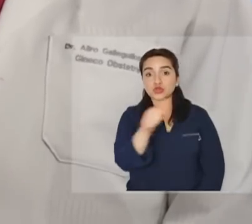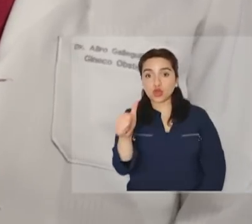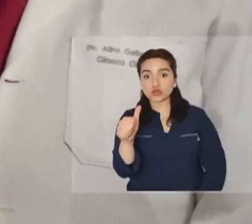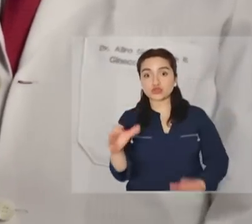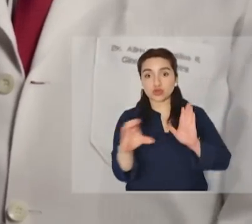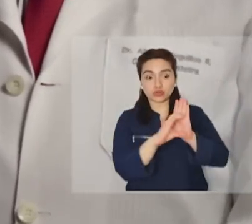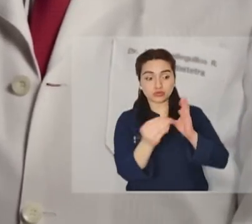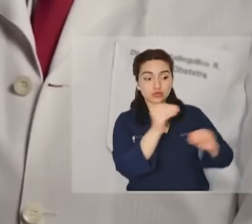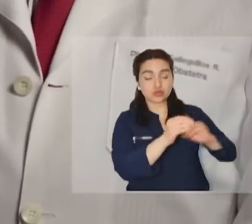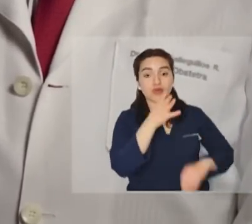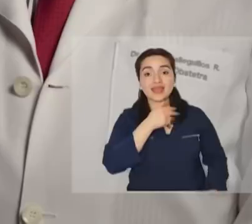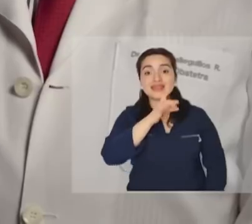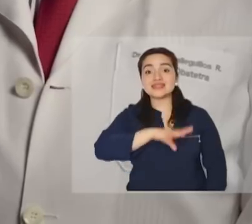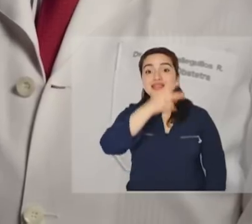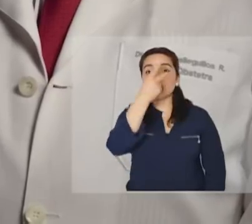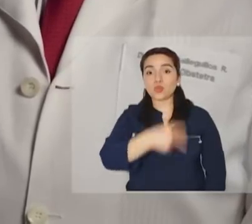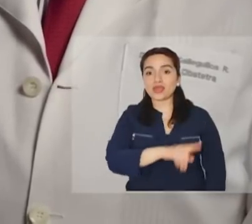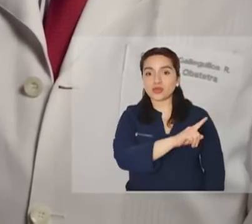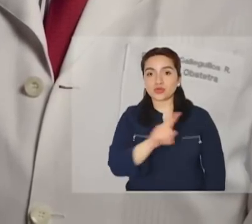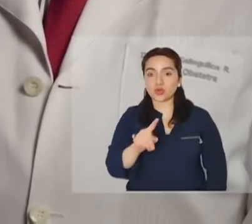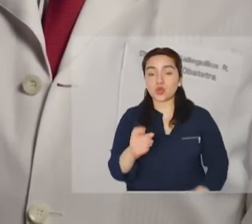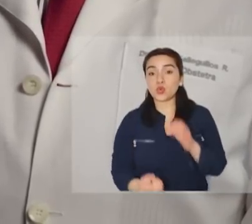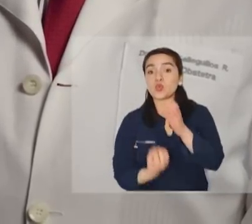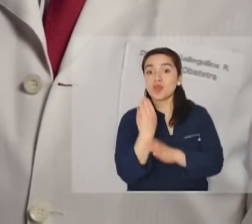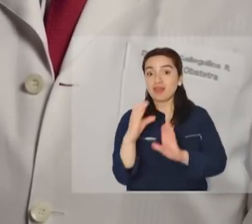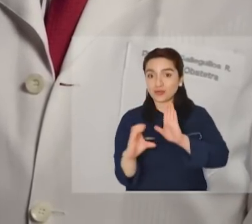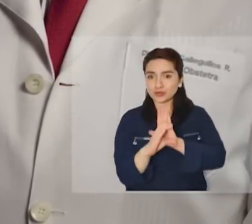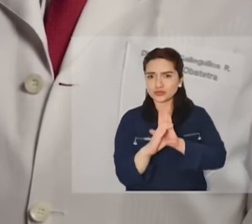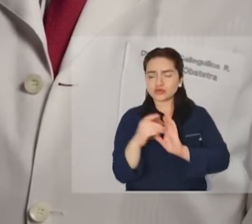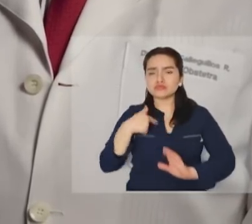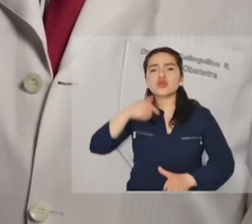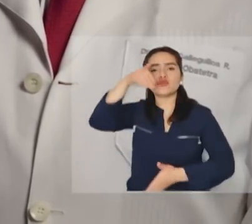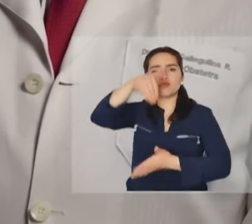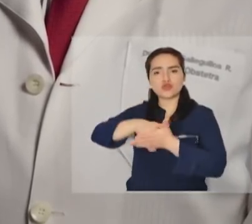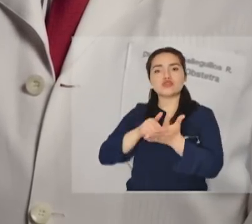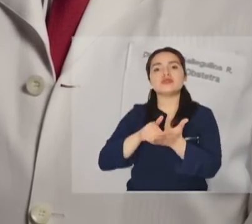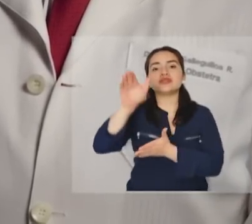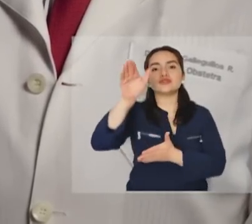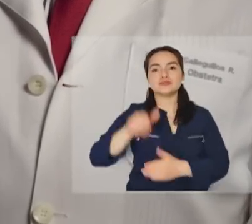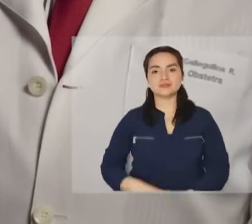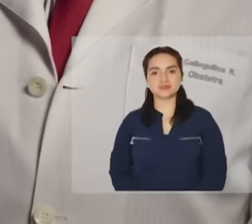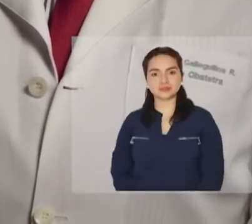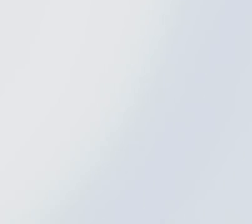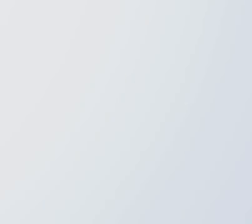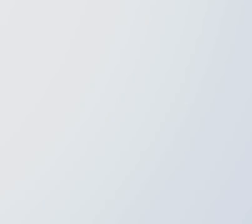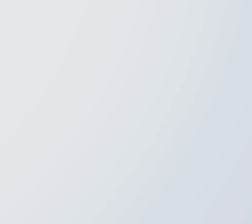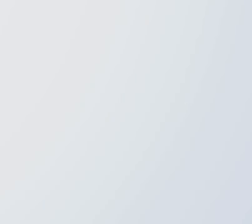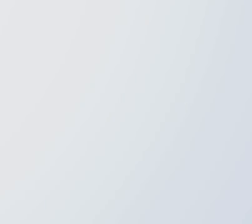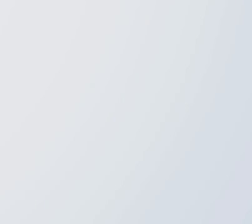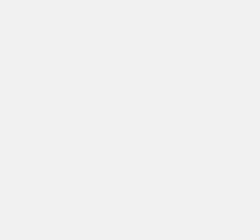de todos, si no es con todos, no es de Chile. Por una nueva constitución, yo voto rechazo.